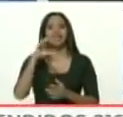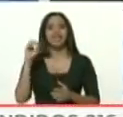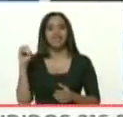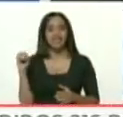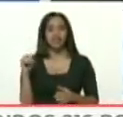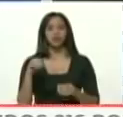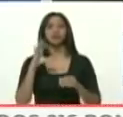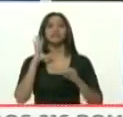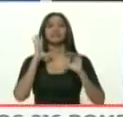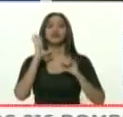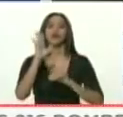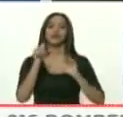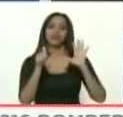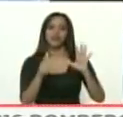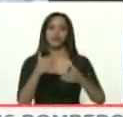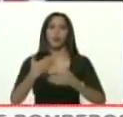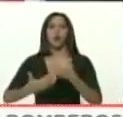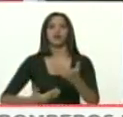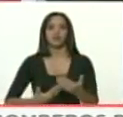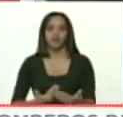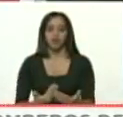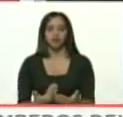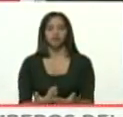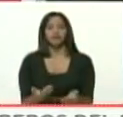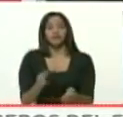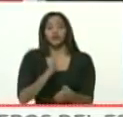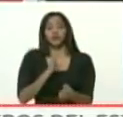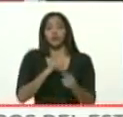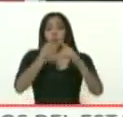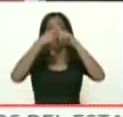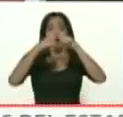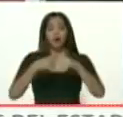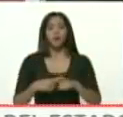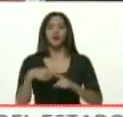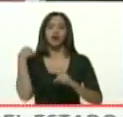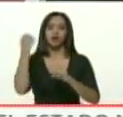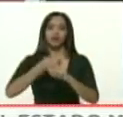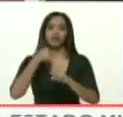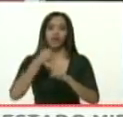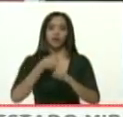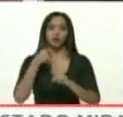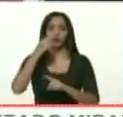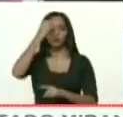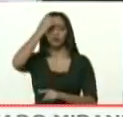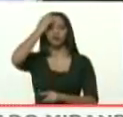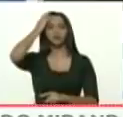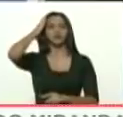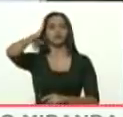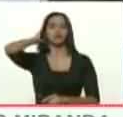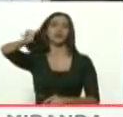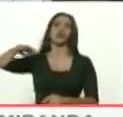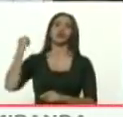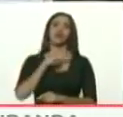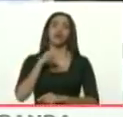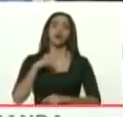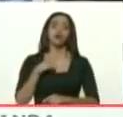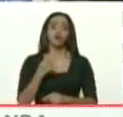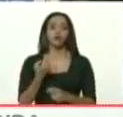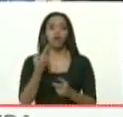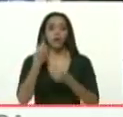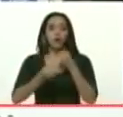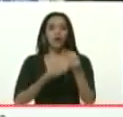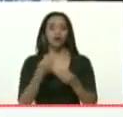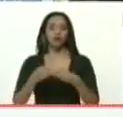3.556 procedimientos. Esta es parte de esta gran lucha que nosotros hemos hecho en la